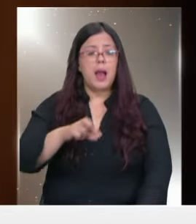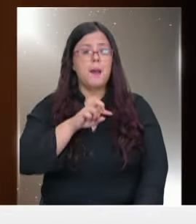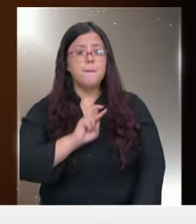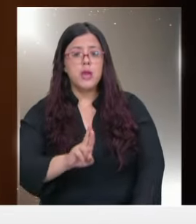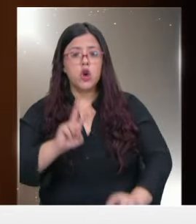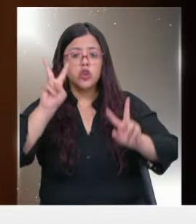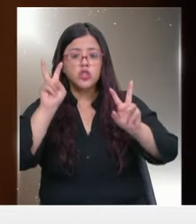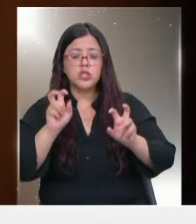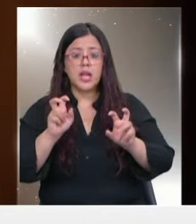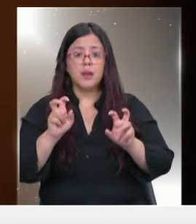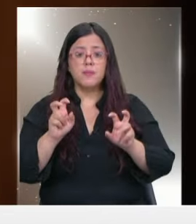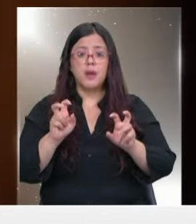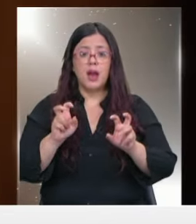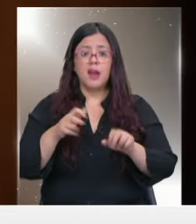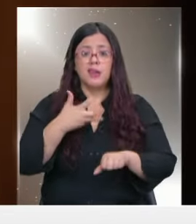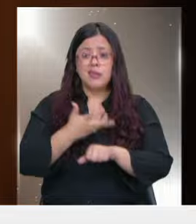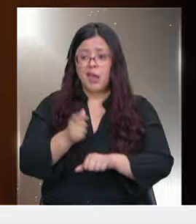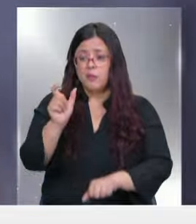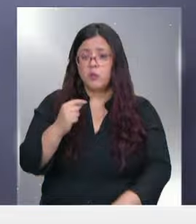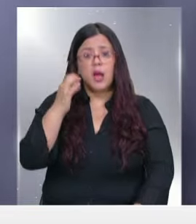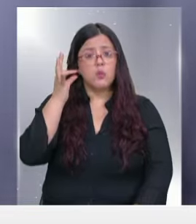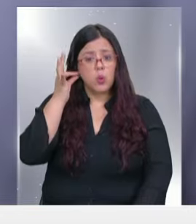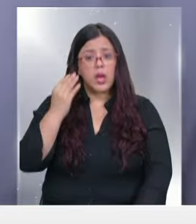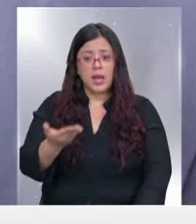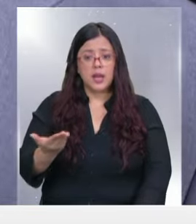ataques, el más brutal que puede recibir una mujer.